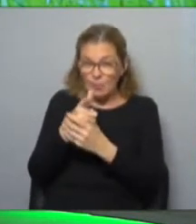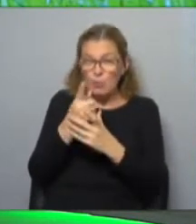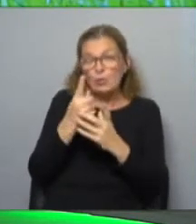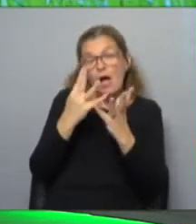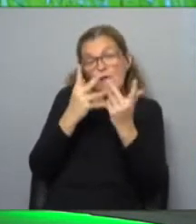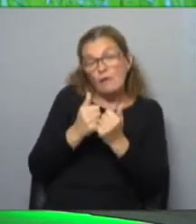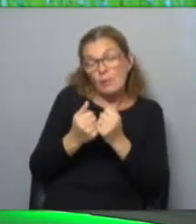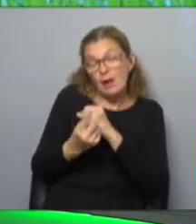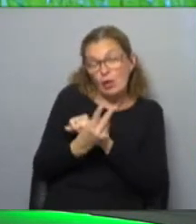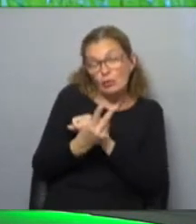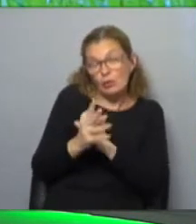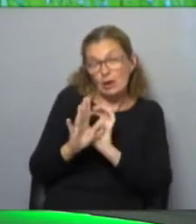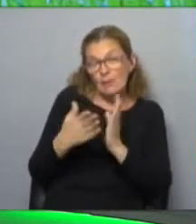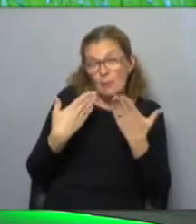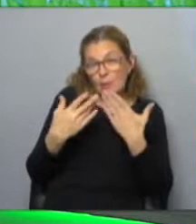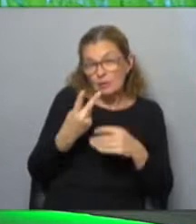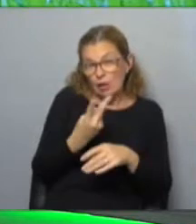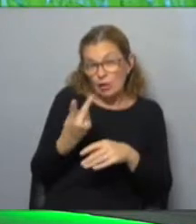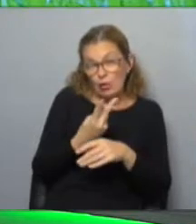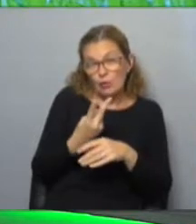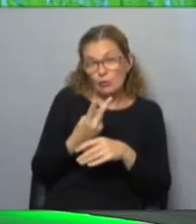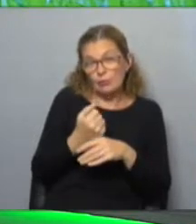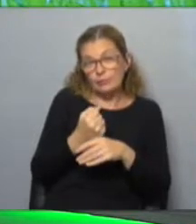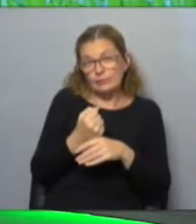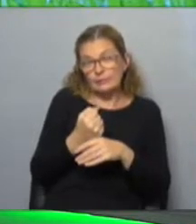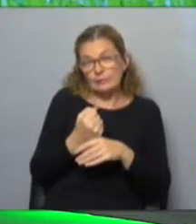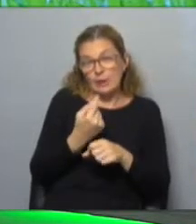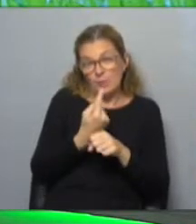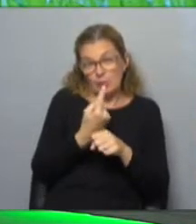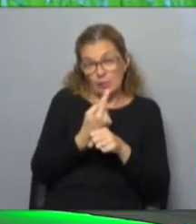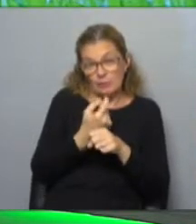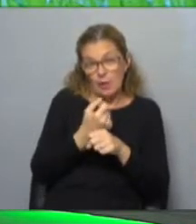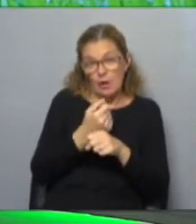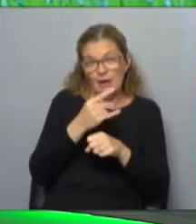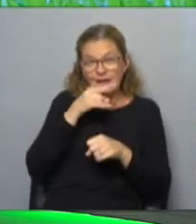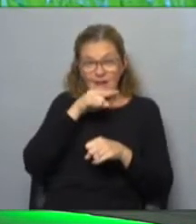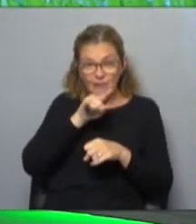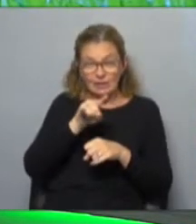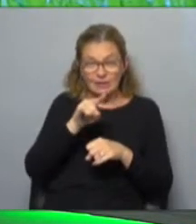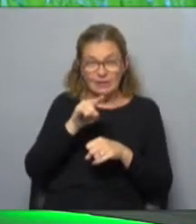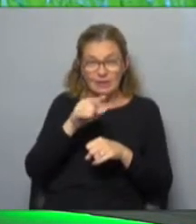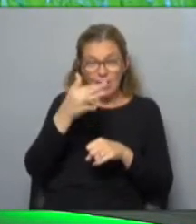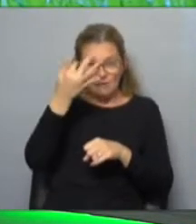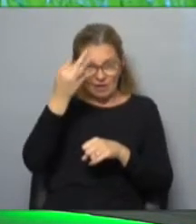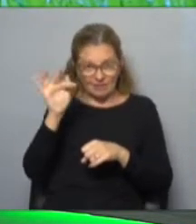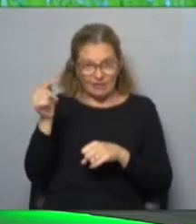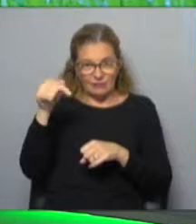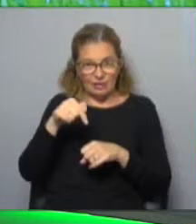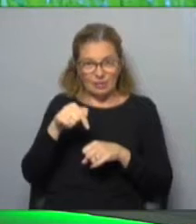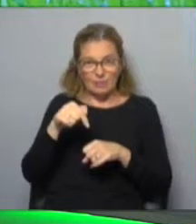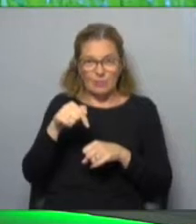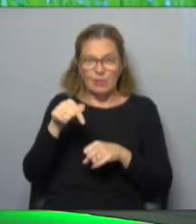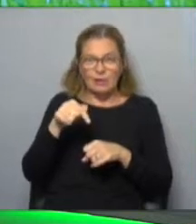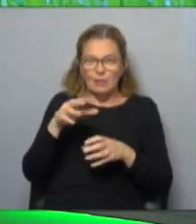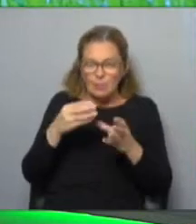formas de controlarlo. Vamos a hablar un poquito de estas dos especies. Por un lado el Jabalí, que es de origen francés, que es omnívoro